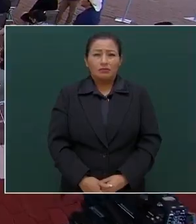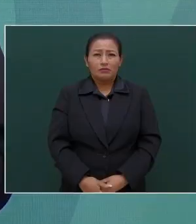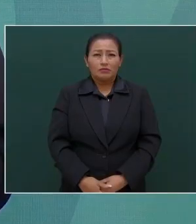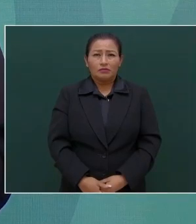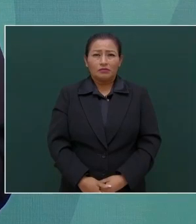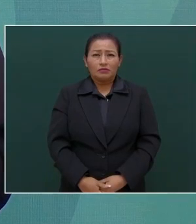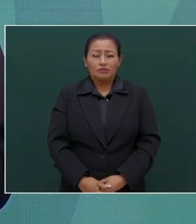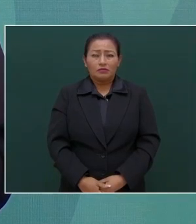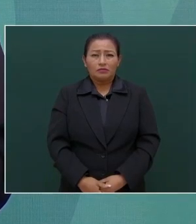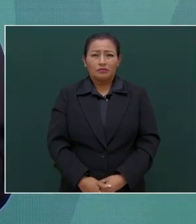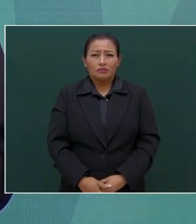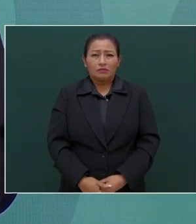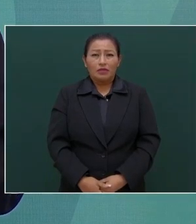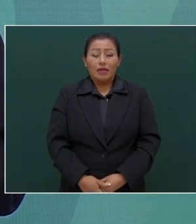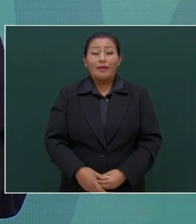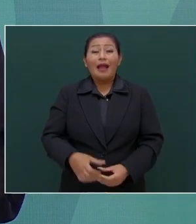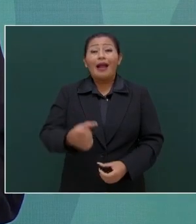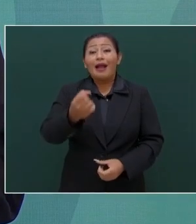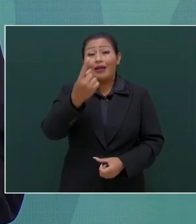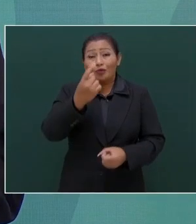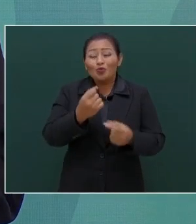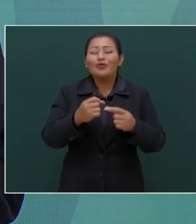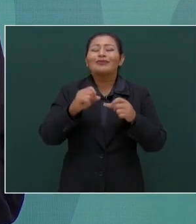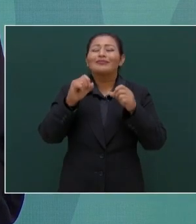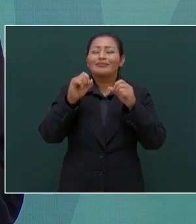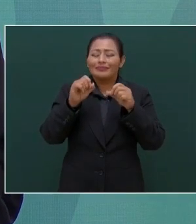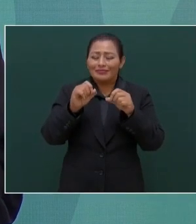se confunden